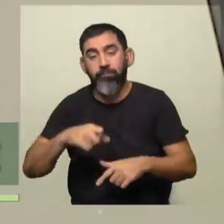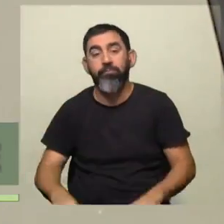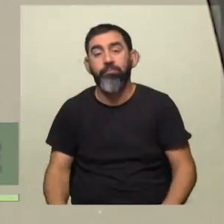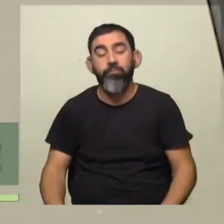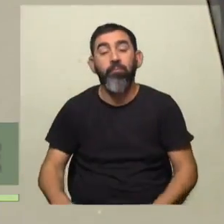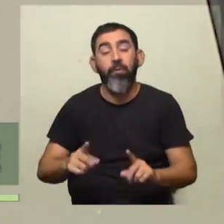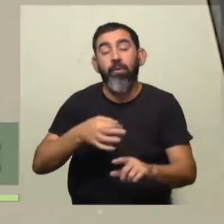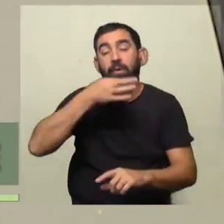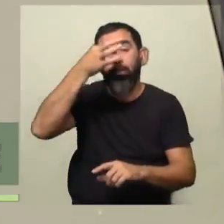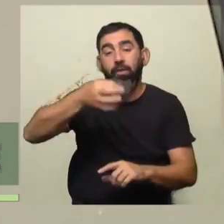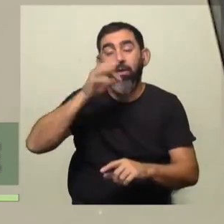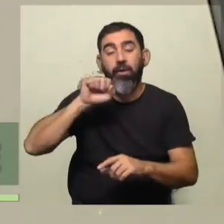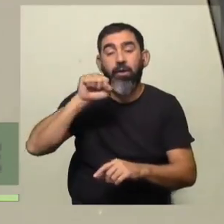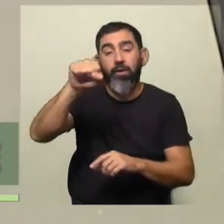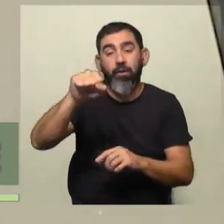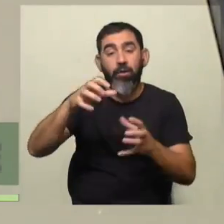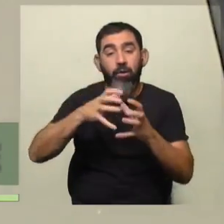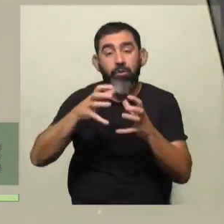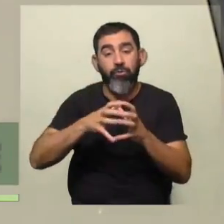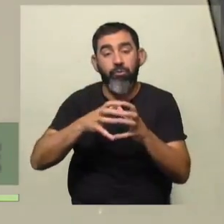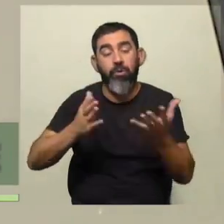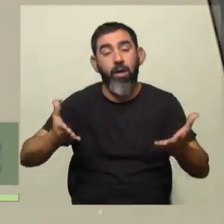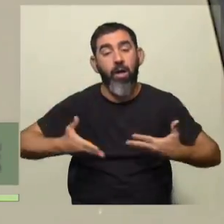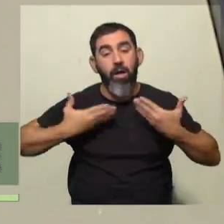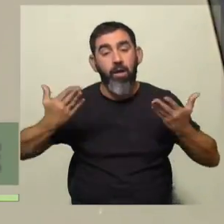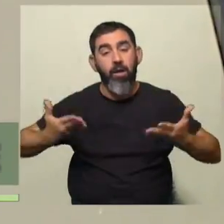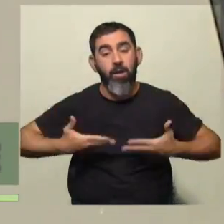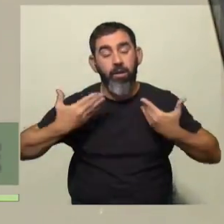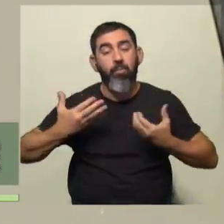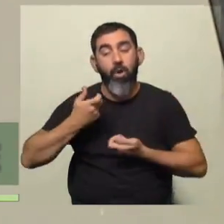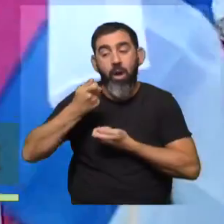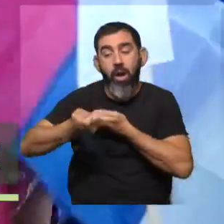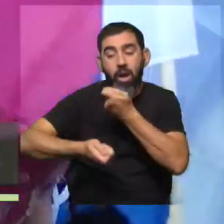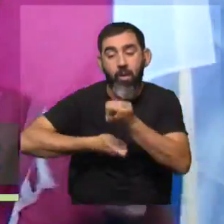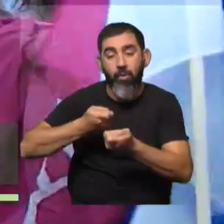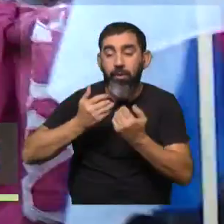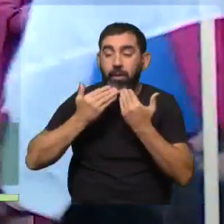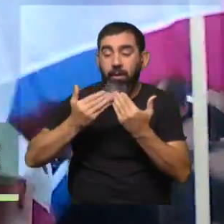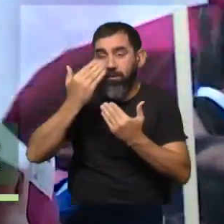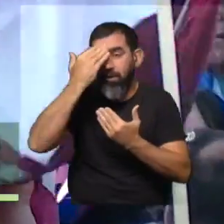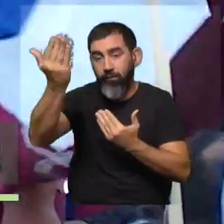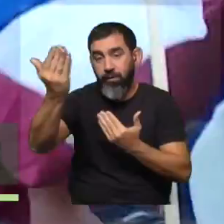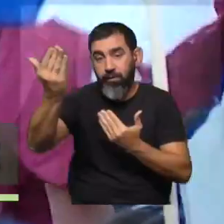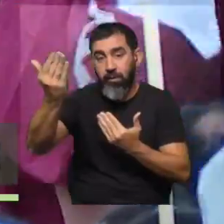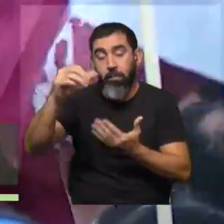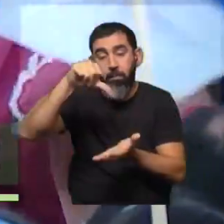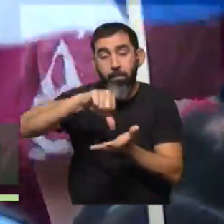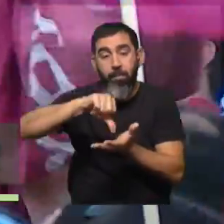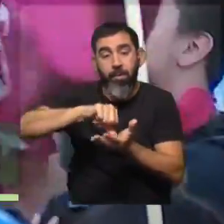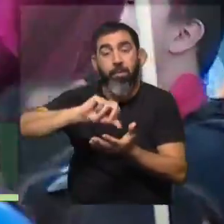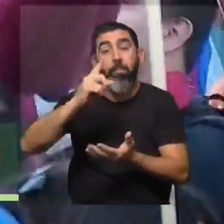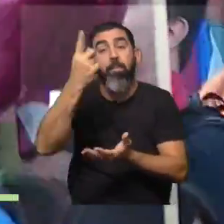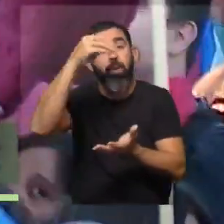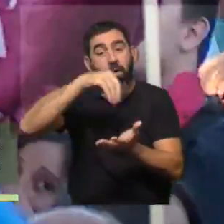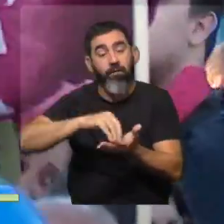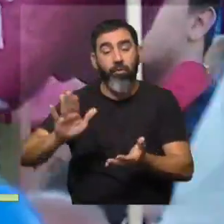la declaración del socialista expresa su alegría por hacer su aporte para que de la mano del frente amplio el país pueda tener